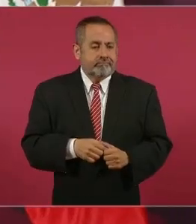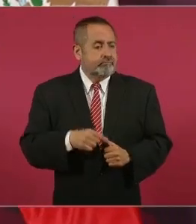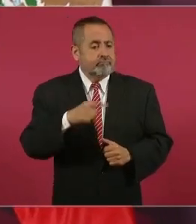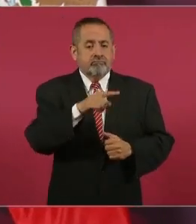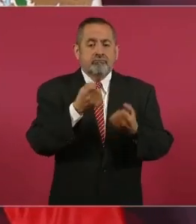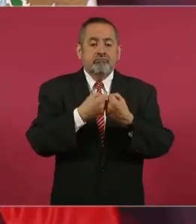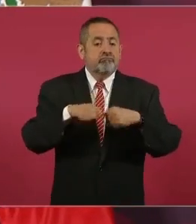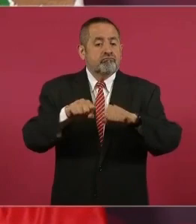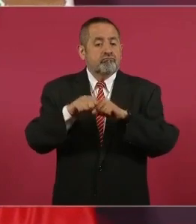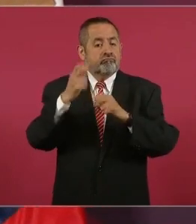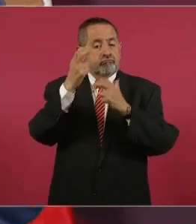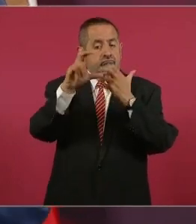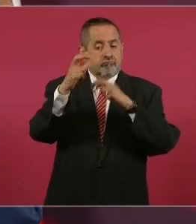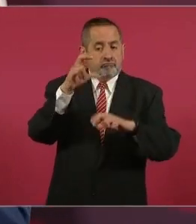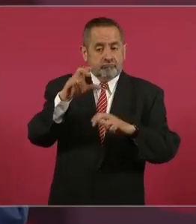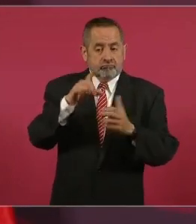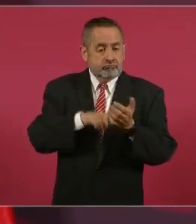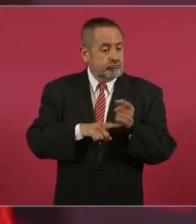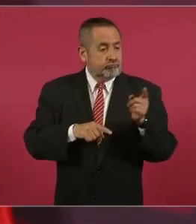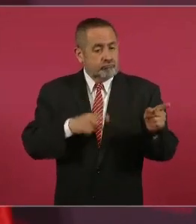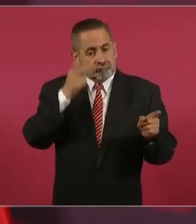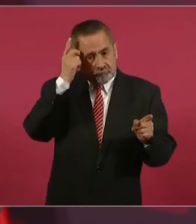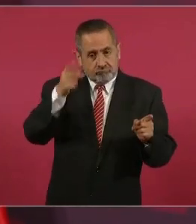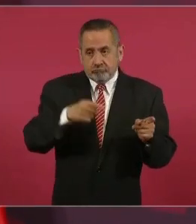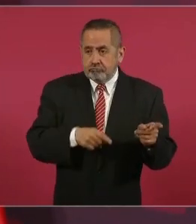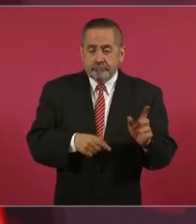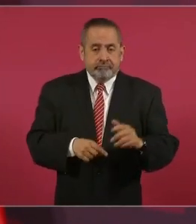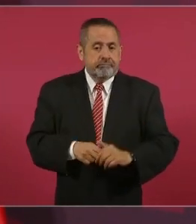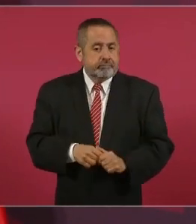acciones o eran dueños hasta